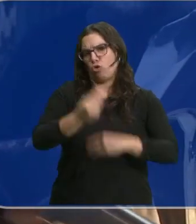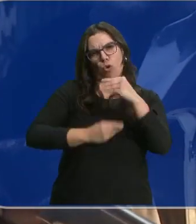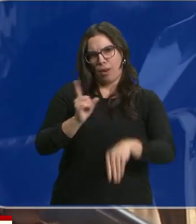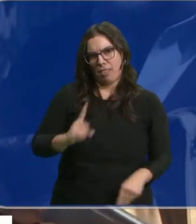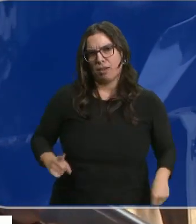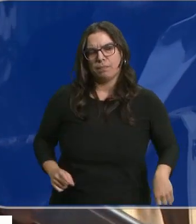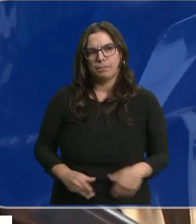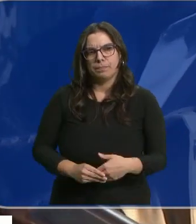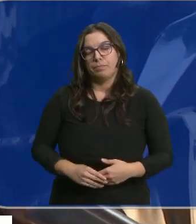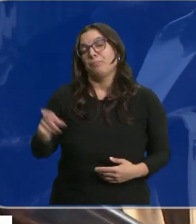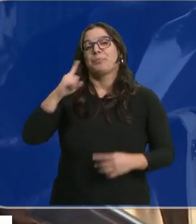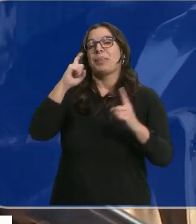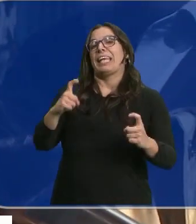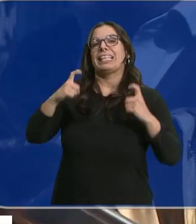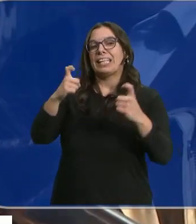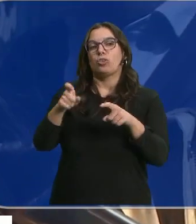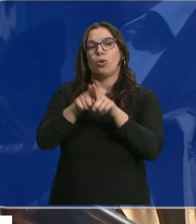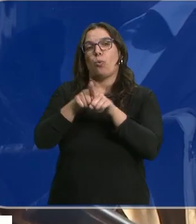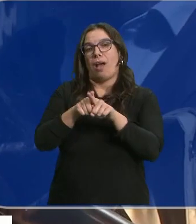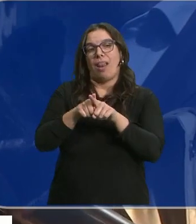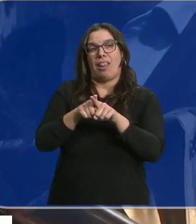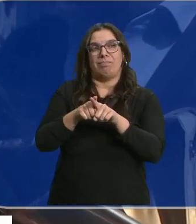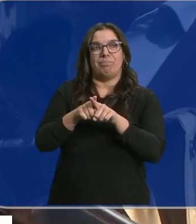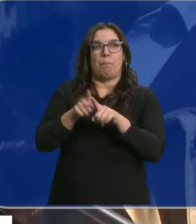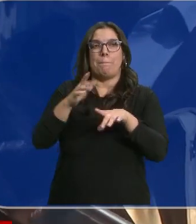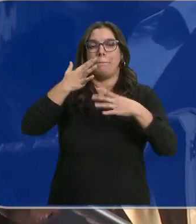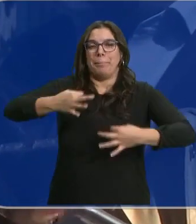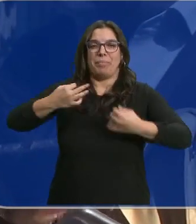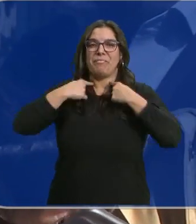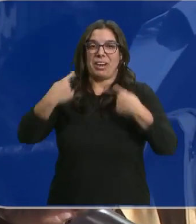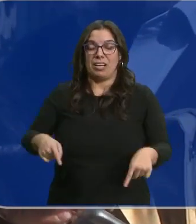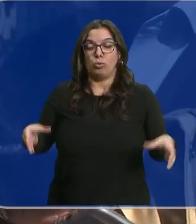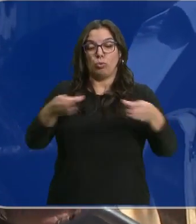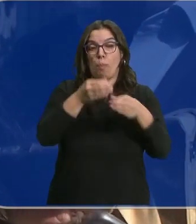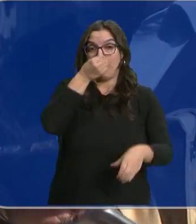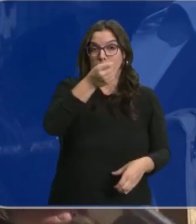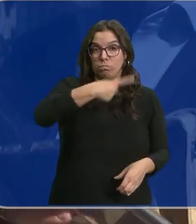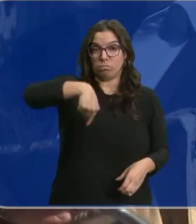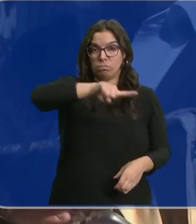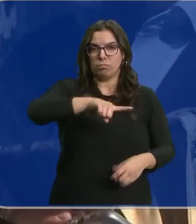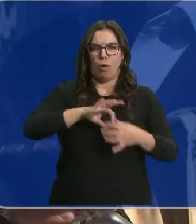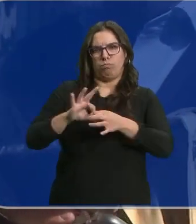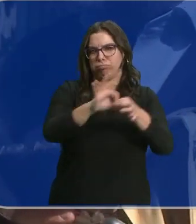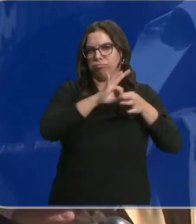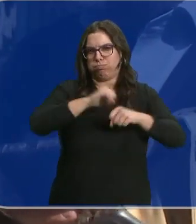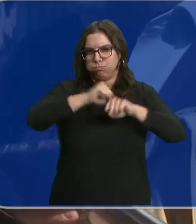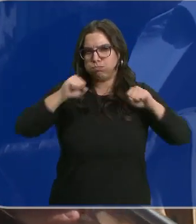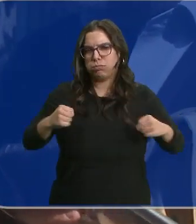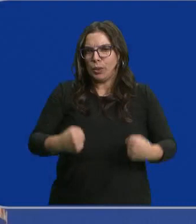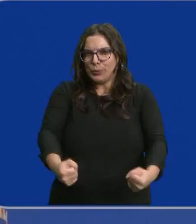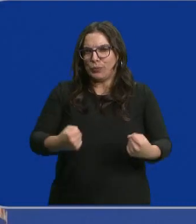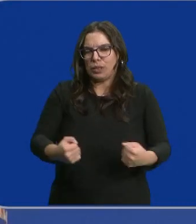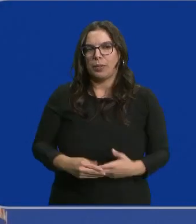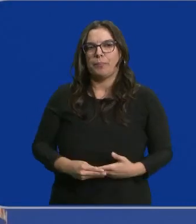intento dirigido al fracaso. El Partido Socialista Obrero Español es un partido cohesionado,